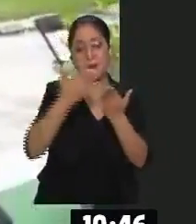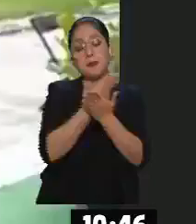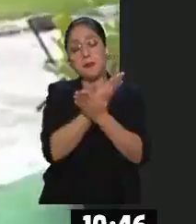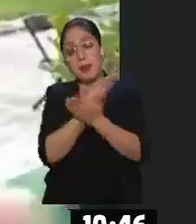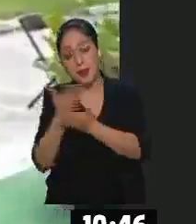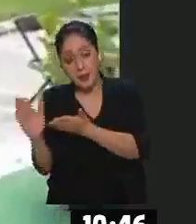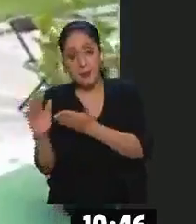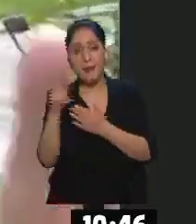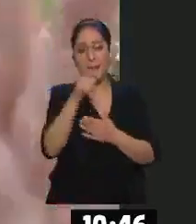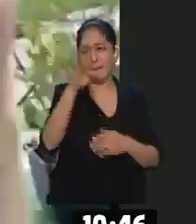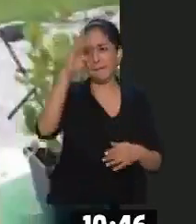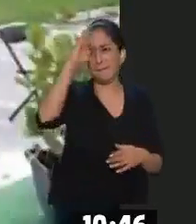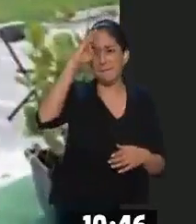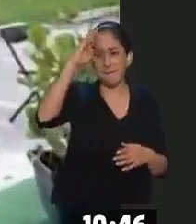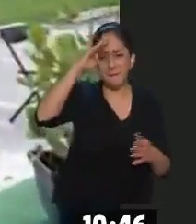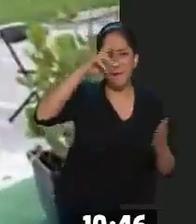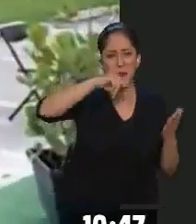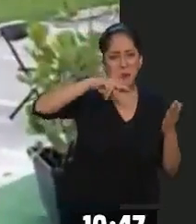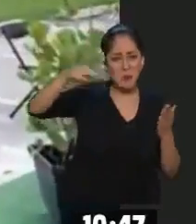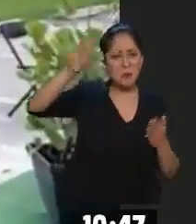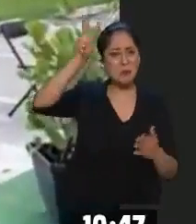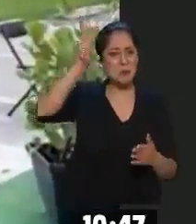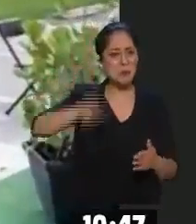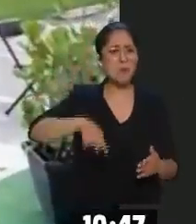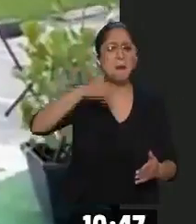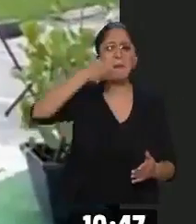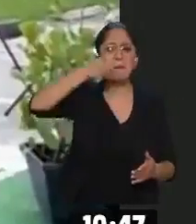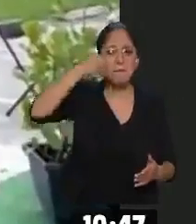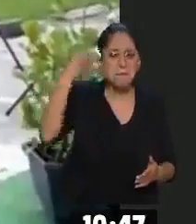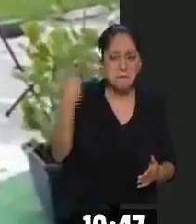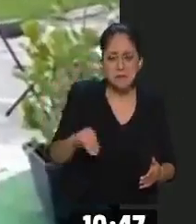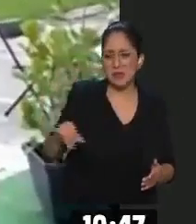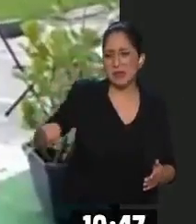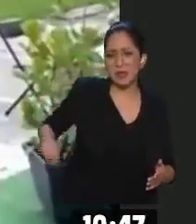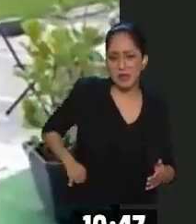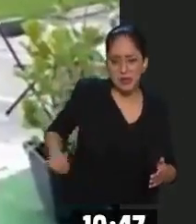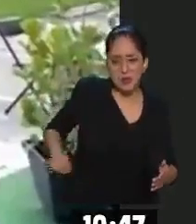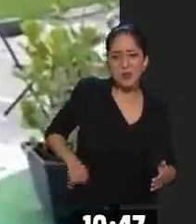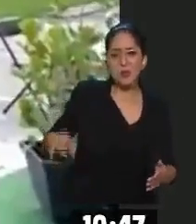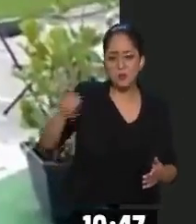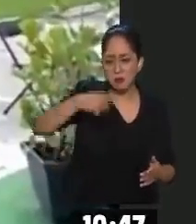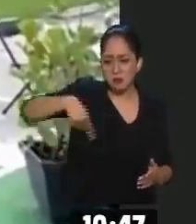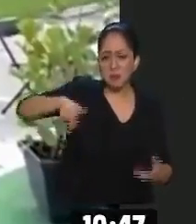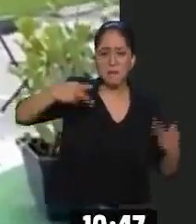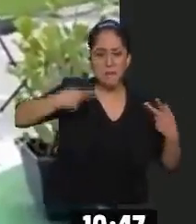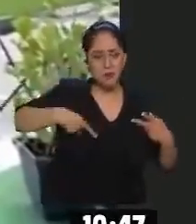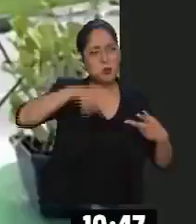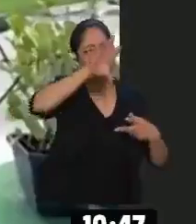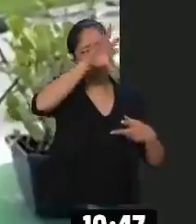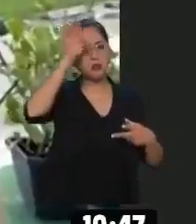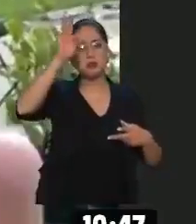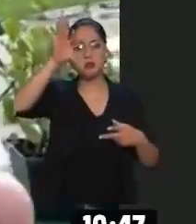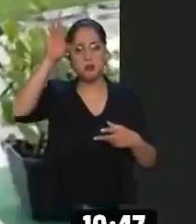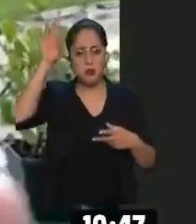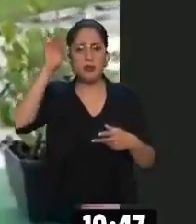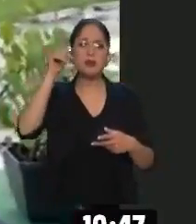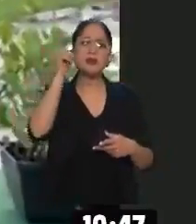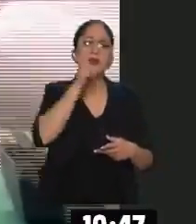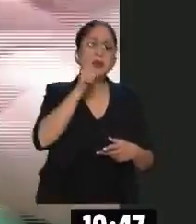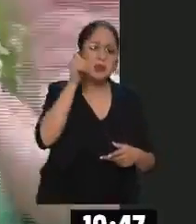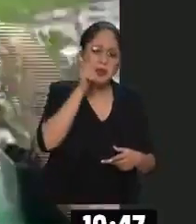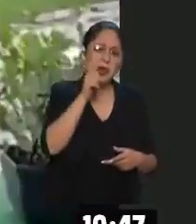general, van a ver muchísima obra muy bonita, muy locuchona y que vale la pena coleccionar, porque reitero, es el futuro, hay que tener un